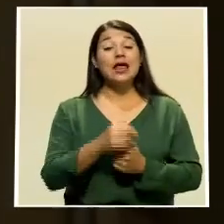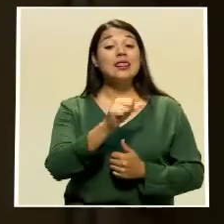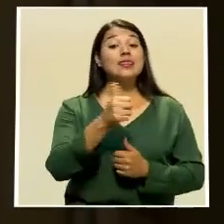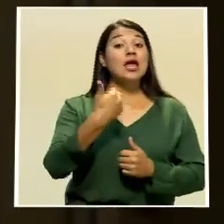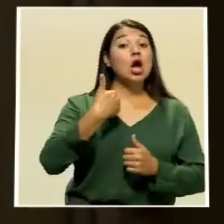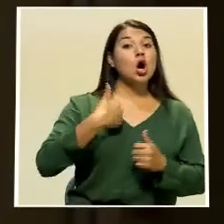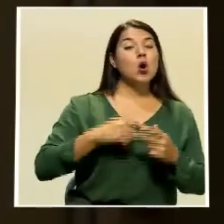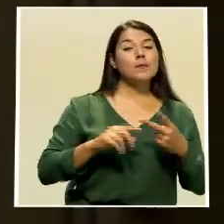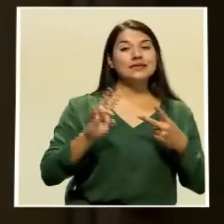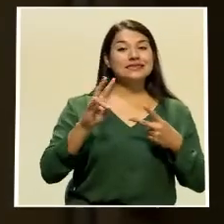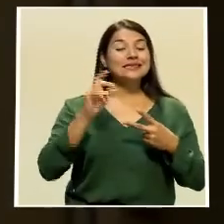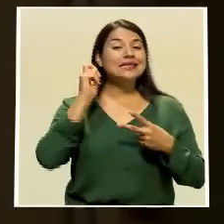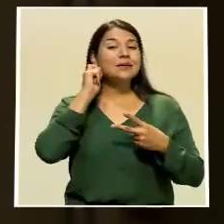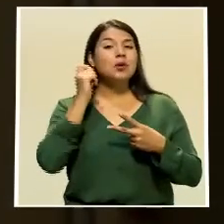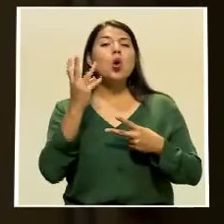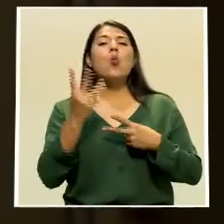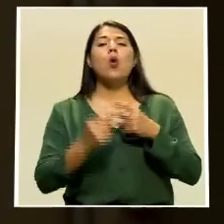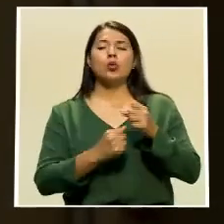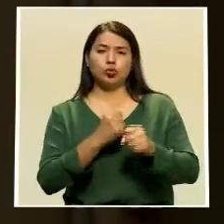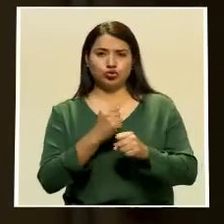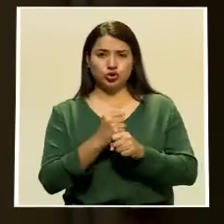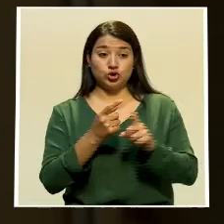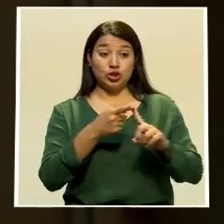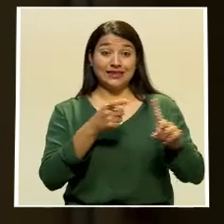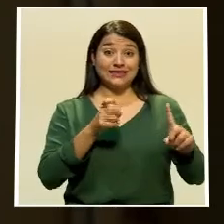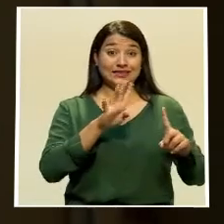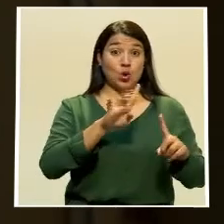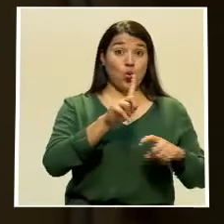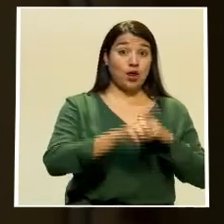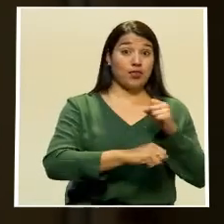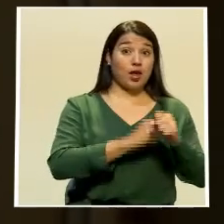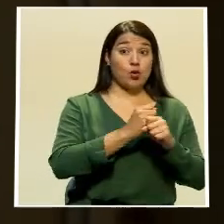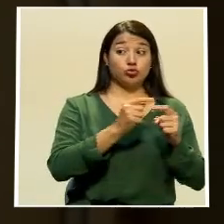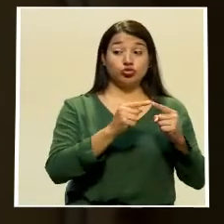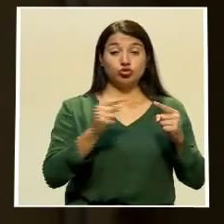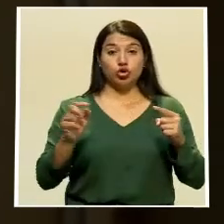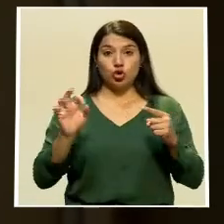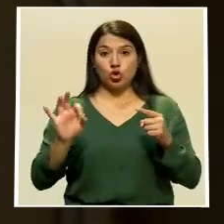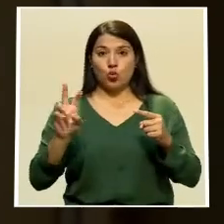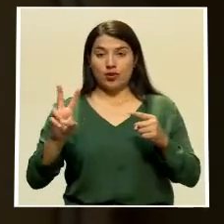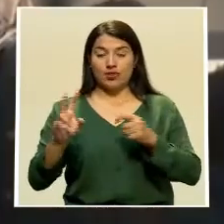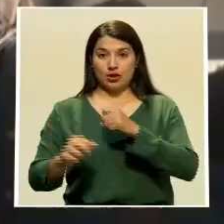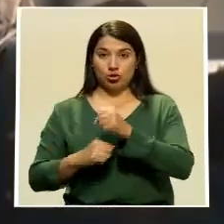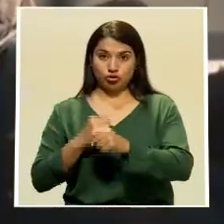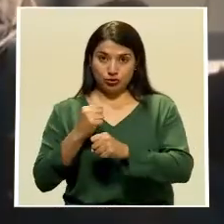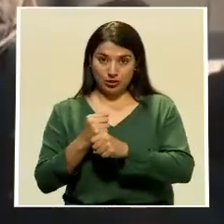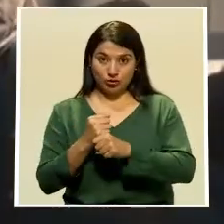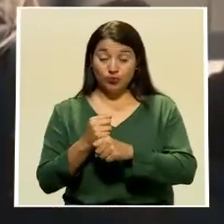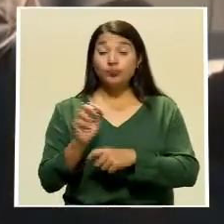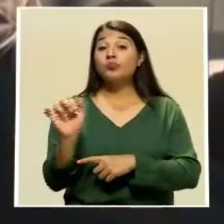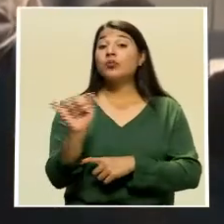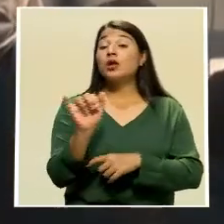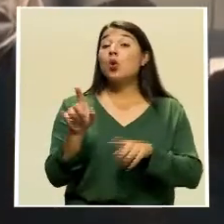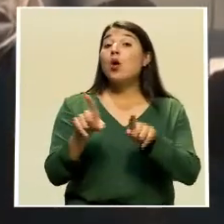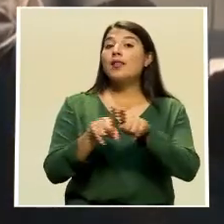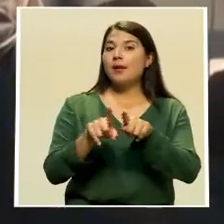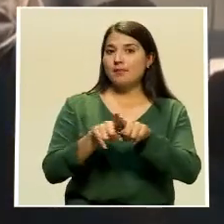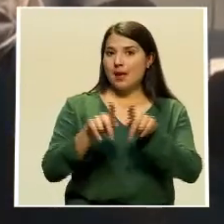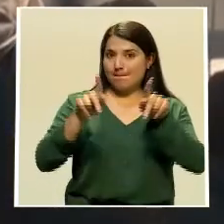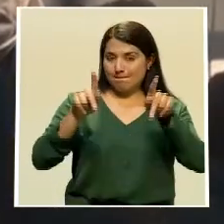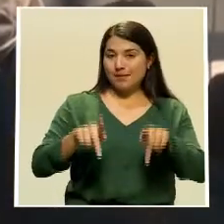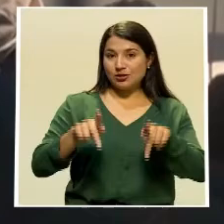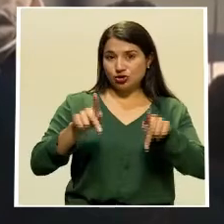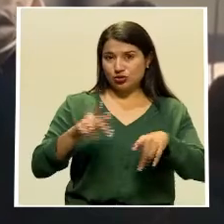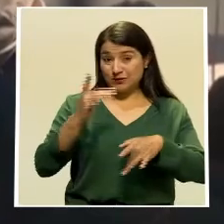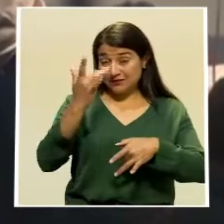hombres y 7 mujeres con un rango de edad de 41 a 92 años. Asimismo, los casos confirmados de